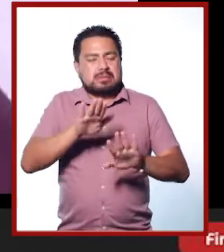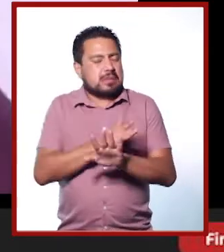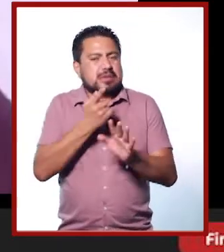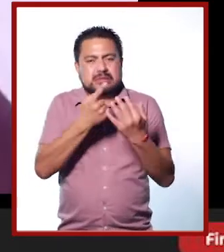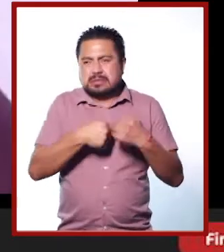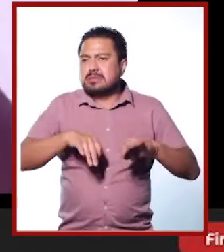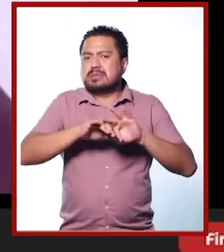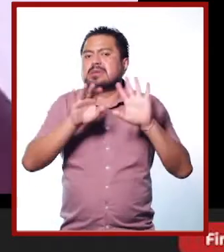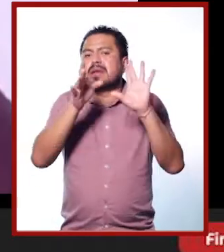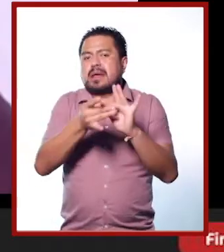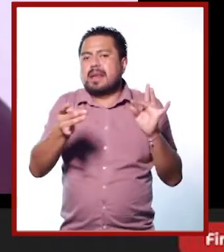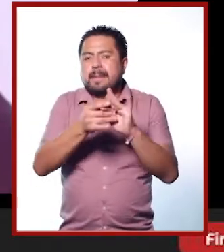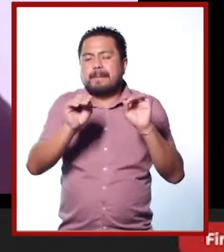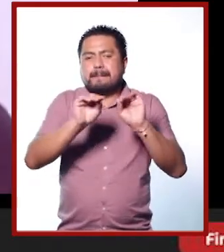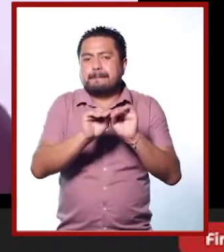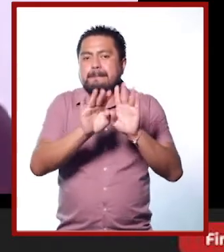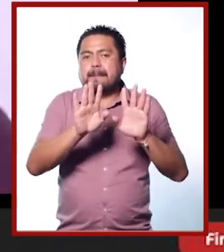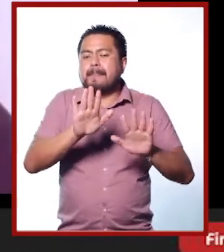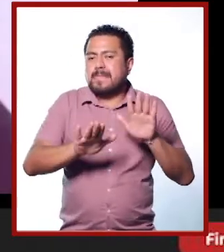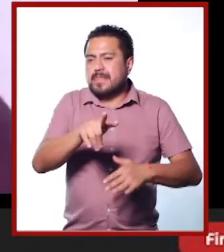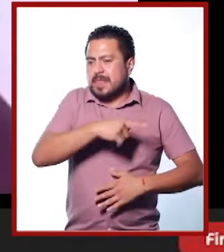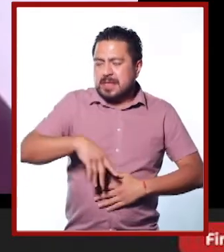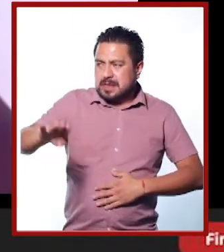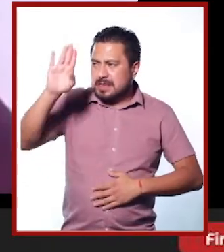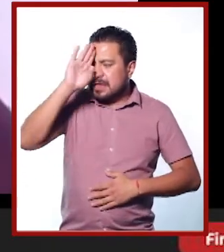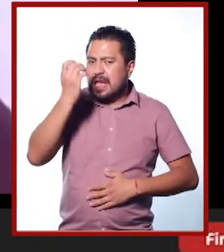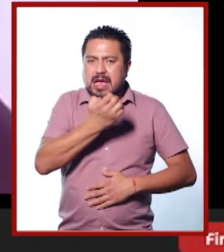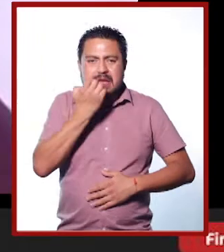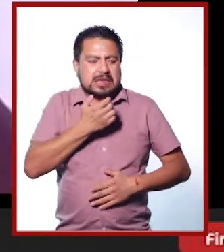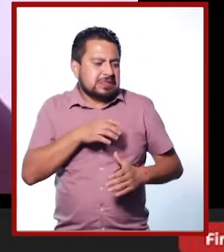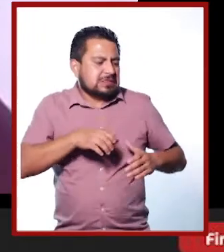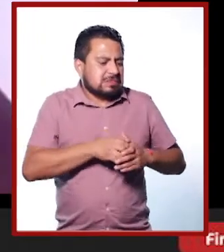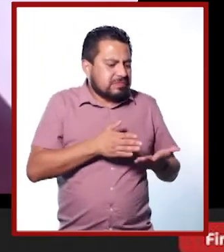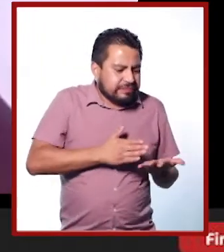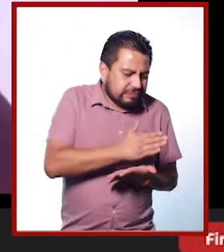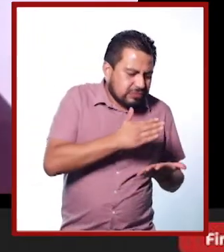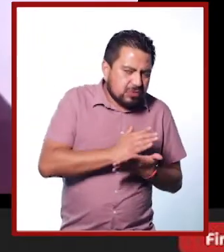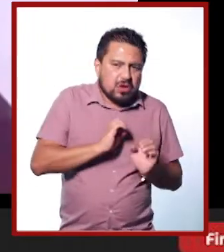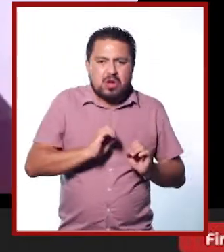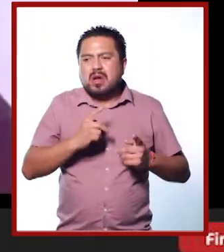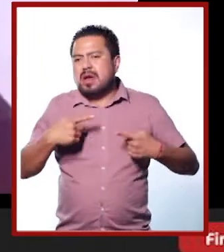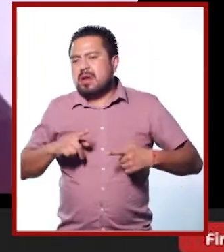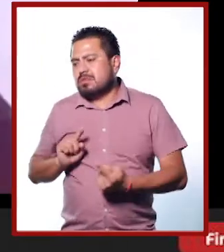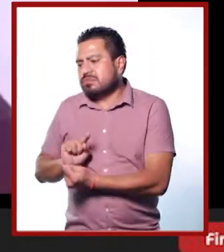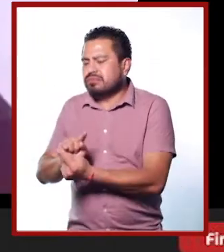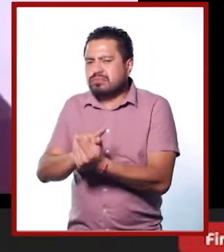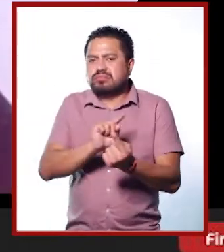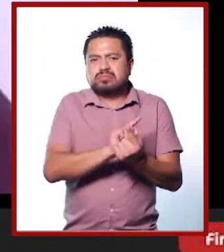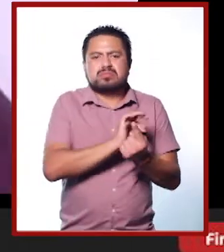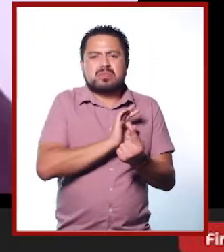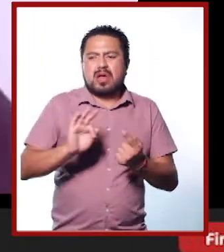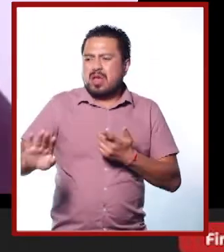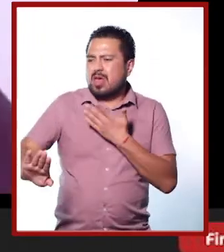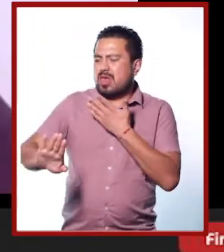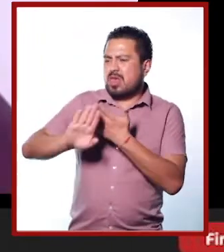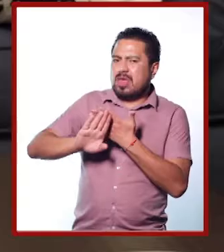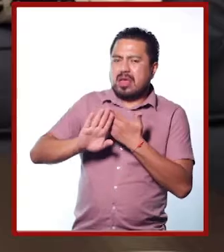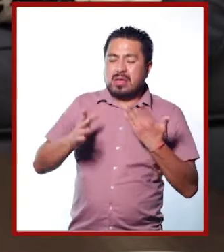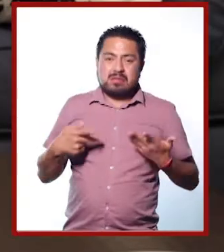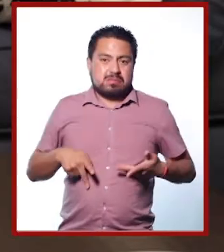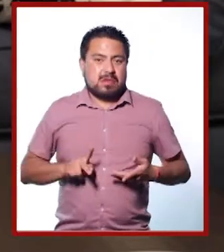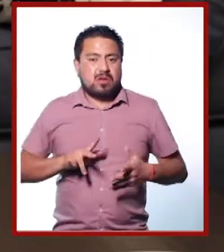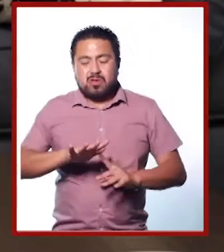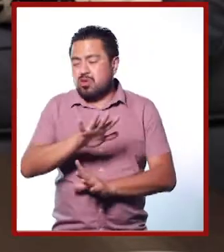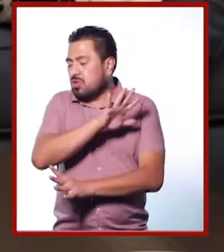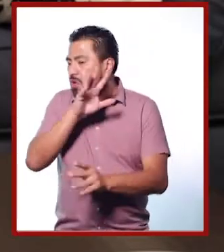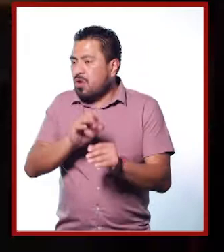muy importante aclararlo porque a veces pensamos que porque estamos en la escuela o porque estamos con ciertas personas nos sucede la violencia, pero